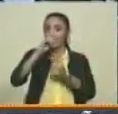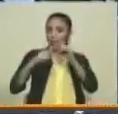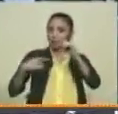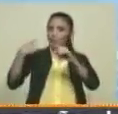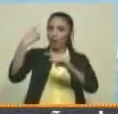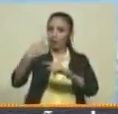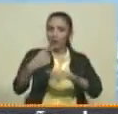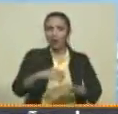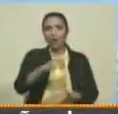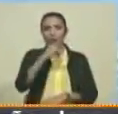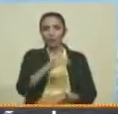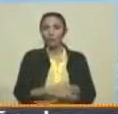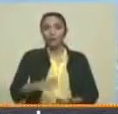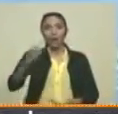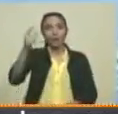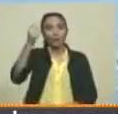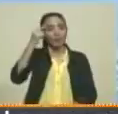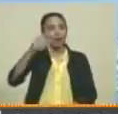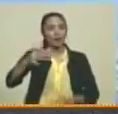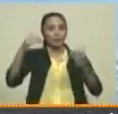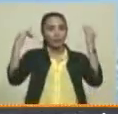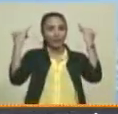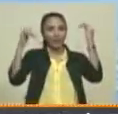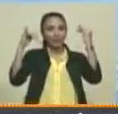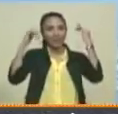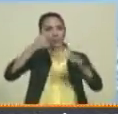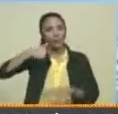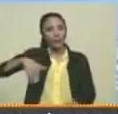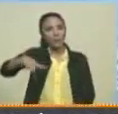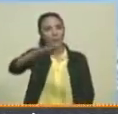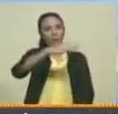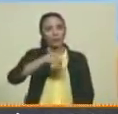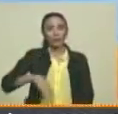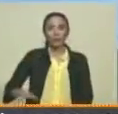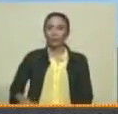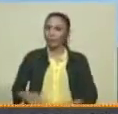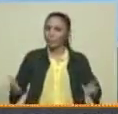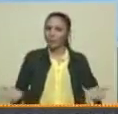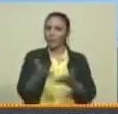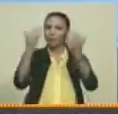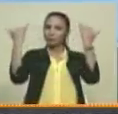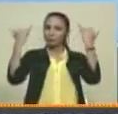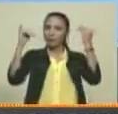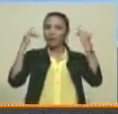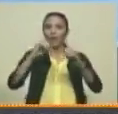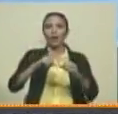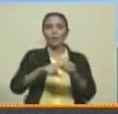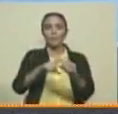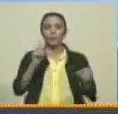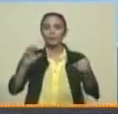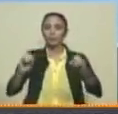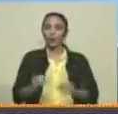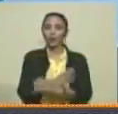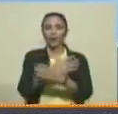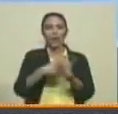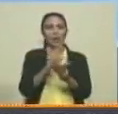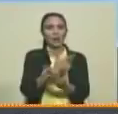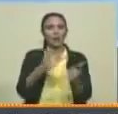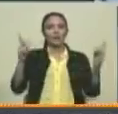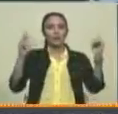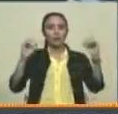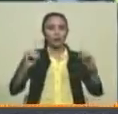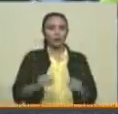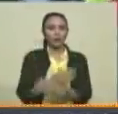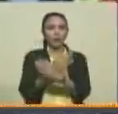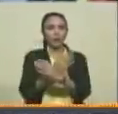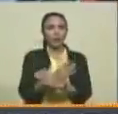lo declaro día festivo para el pueblo de Venezuela. Vamos a celebrar nuestra libertad, que